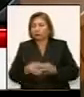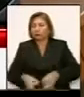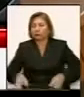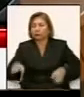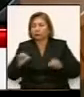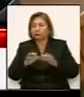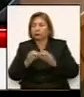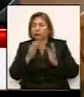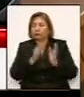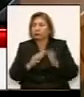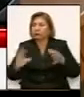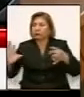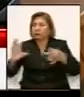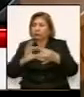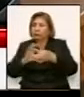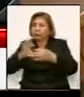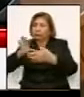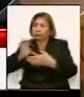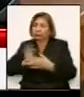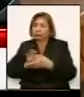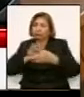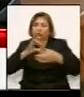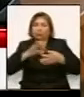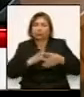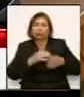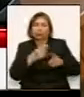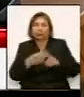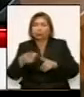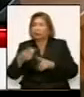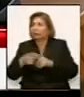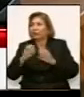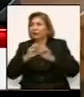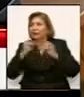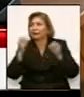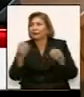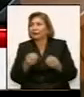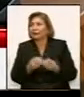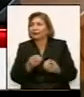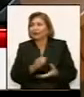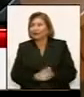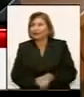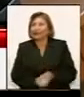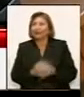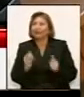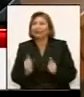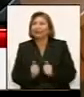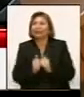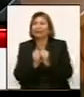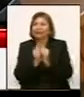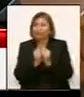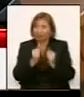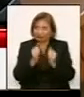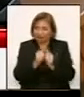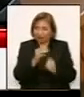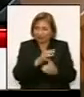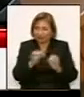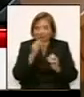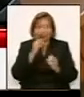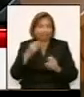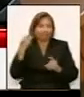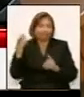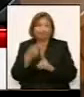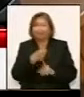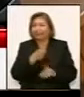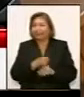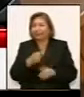formando alianzas estratégicas con diversas organizaciones que sirven sobre todo el acompañamiento de las personas que lidian con la violencia